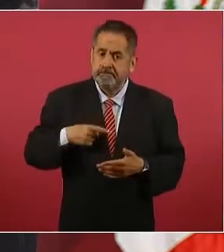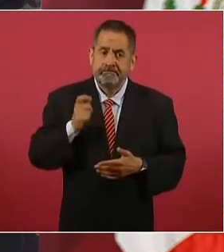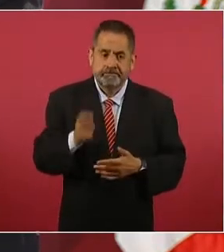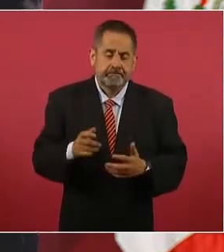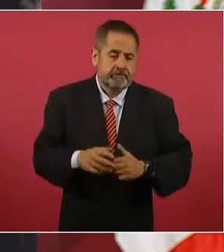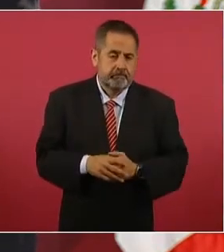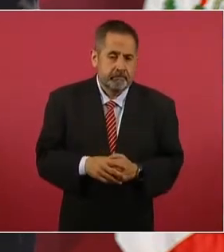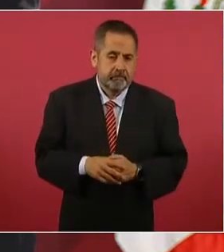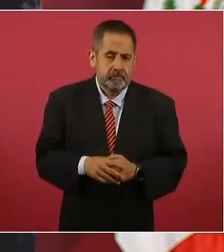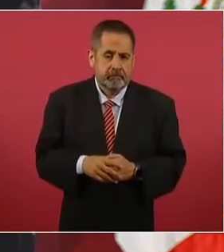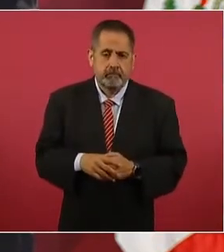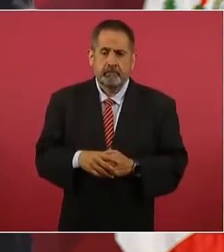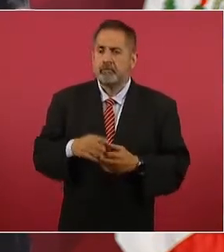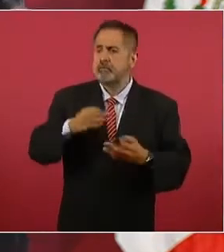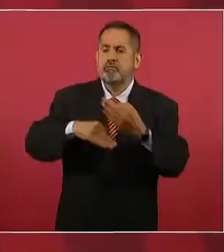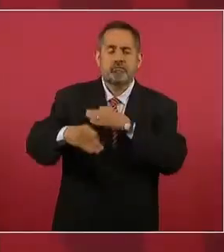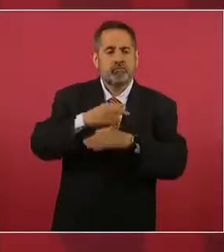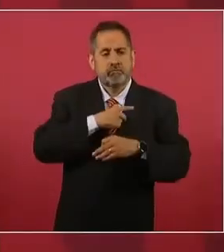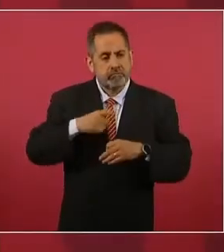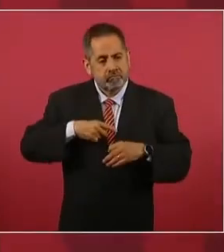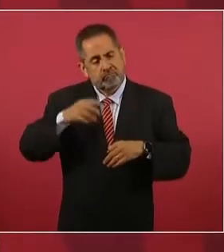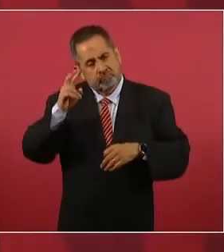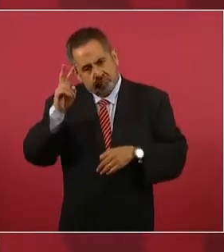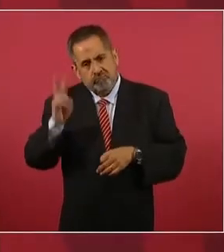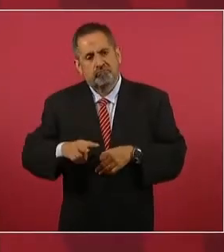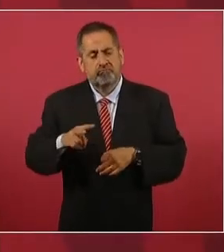y todo tiene que ver con la verdad.